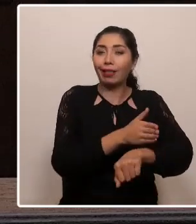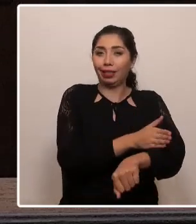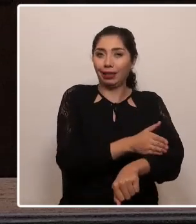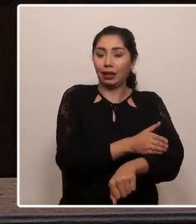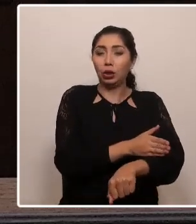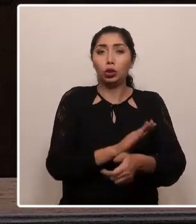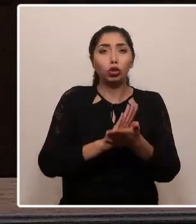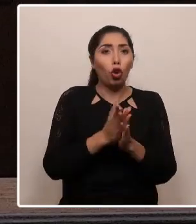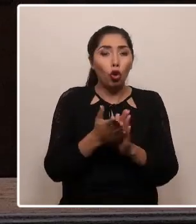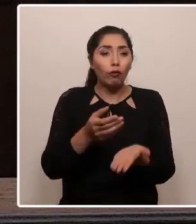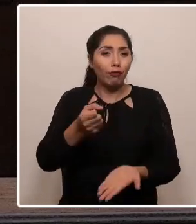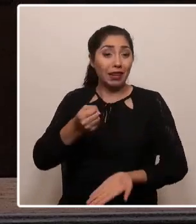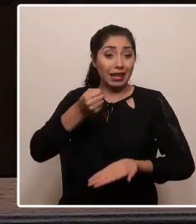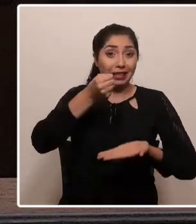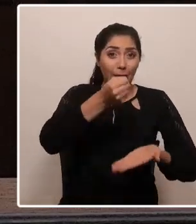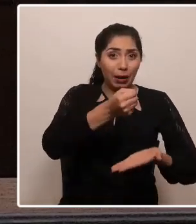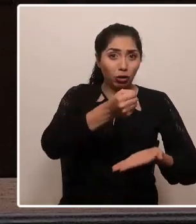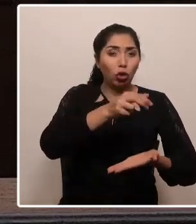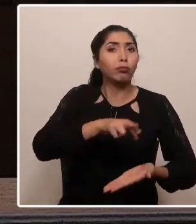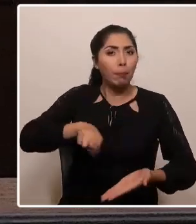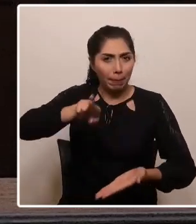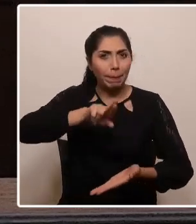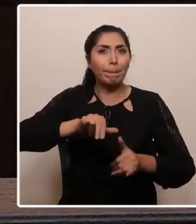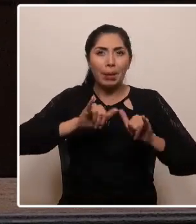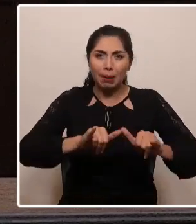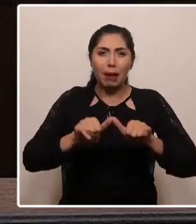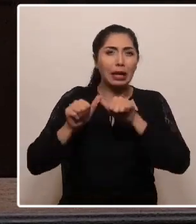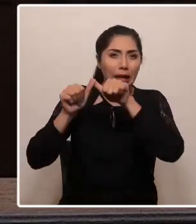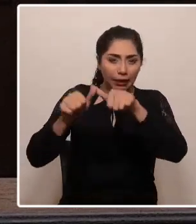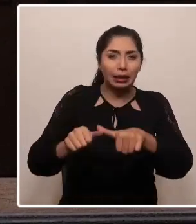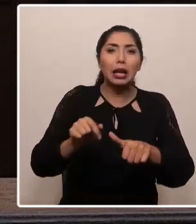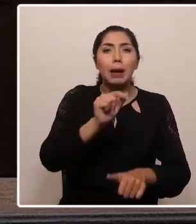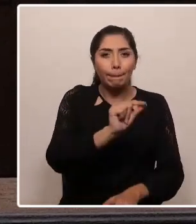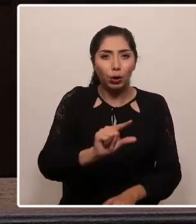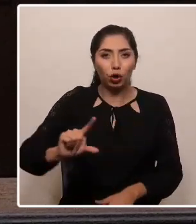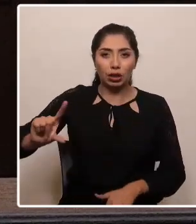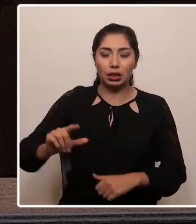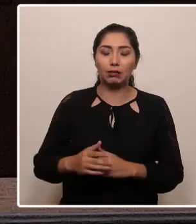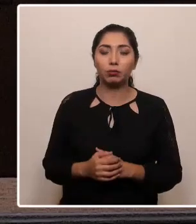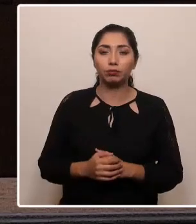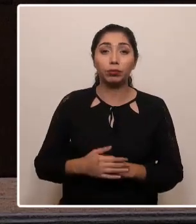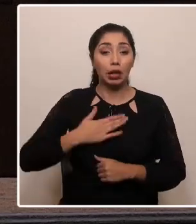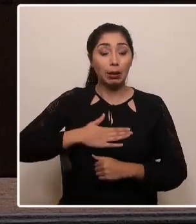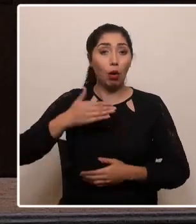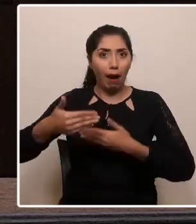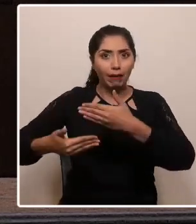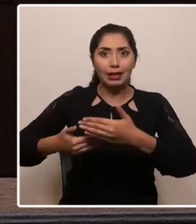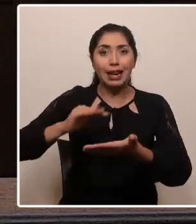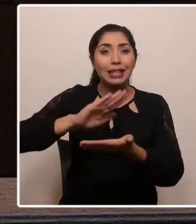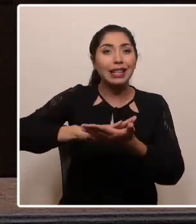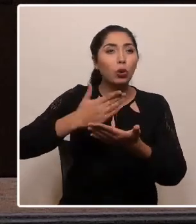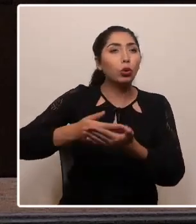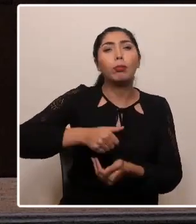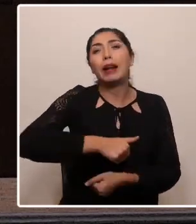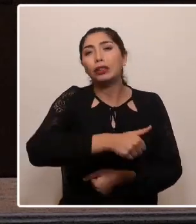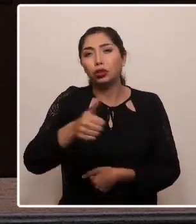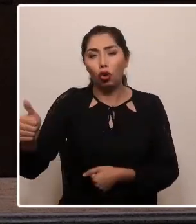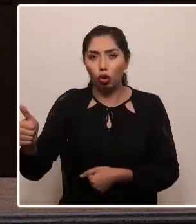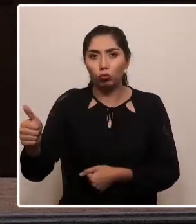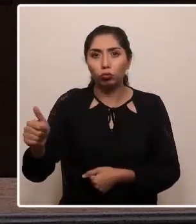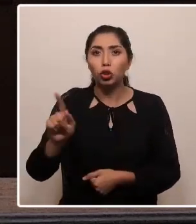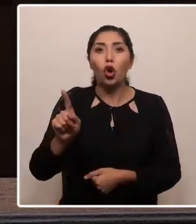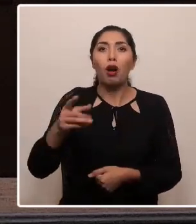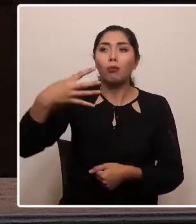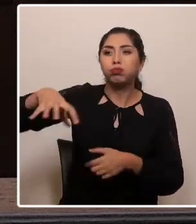con un financiamiento permanente y progresivo. Buscamos avanzar en una salud para todos, que no distinga entre ricos y